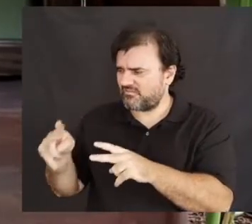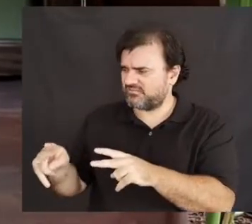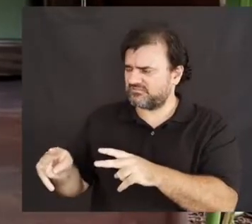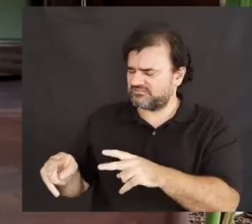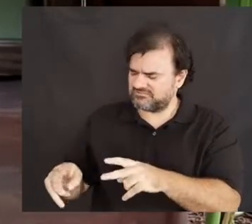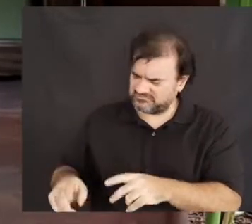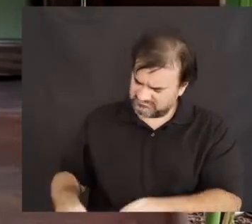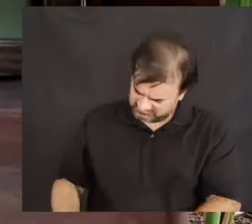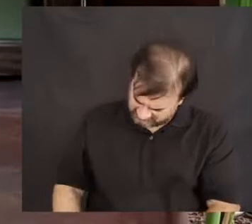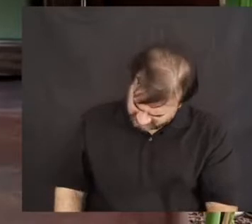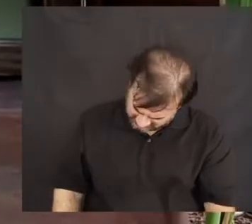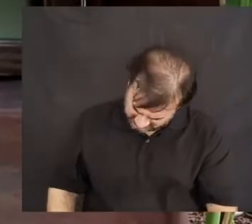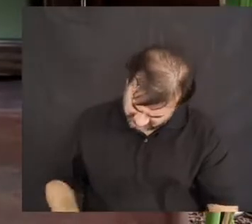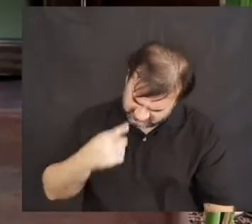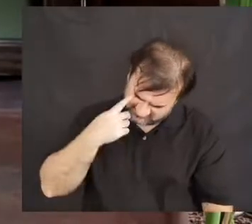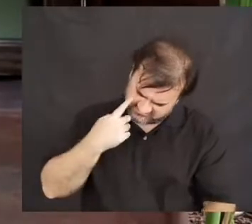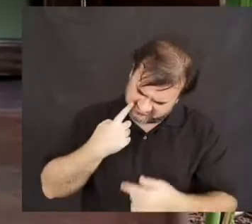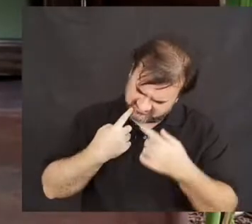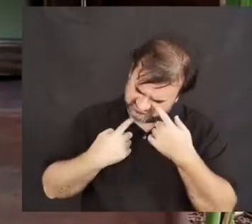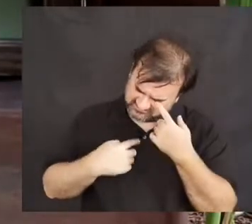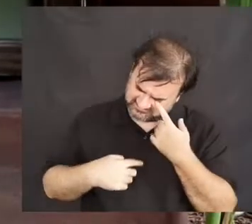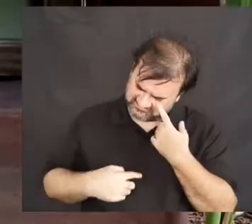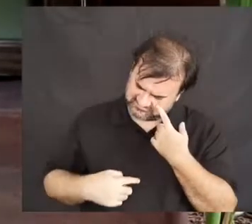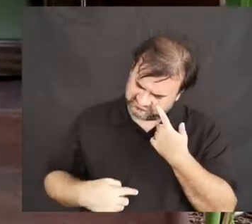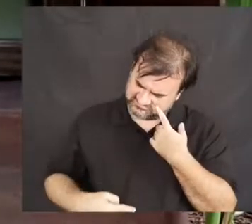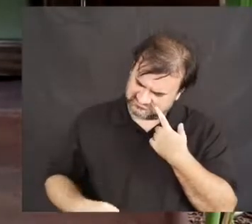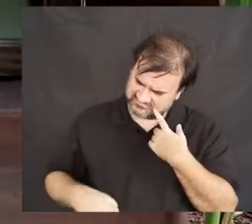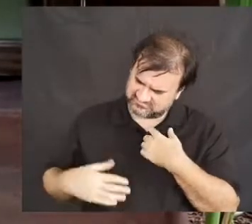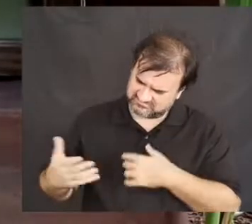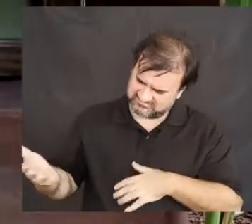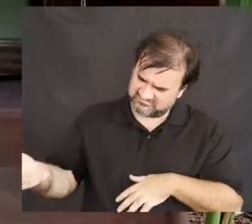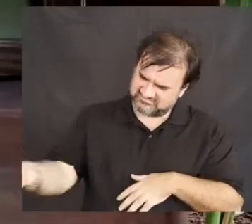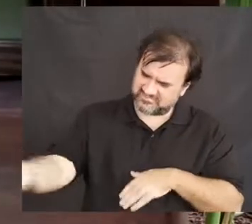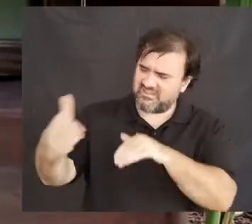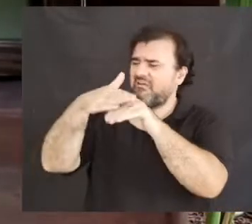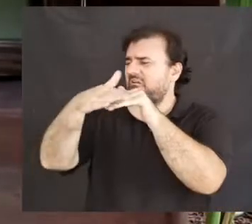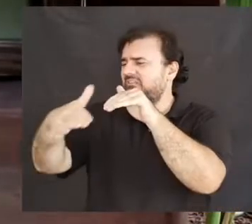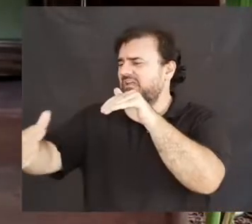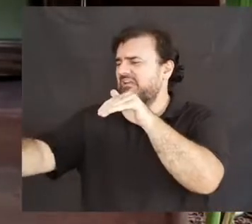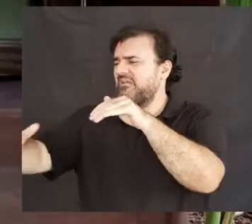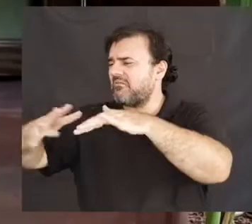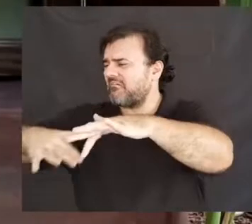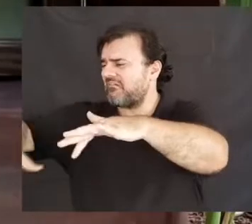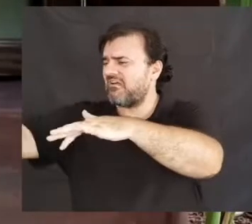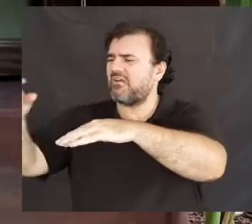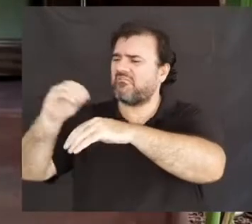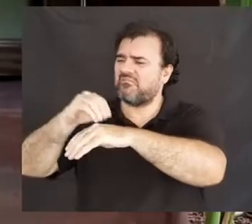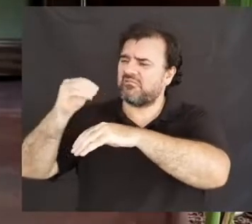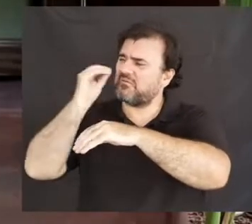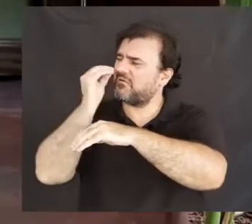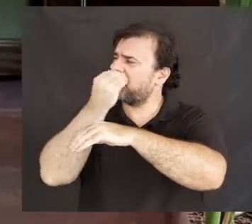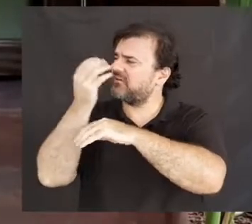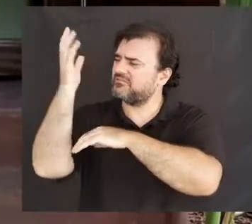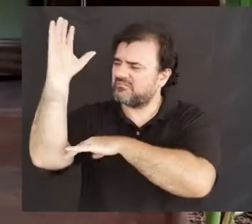entre las raíces vegetales y flores silvestres. Y vimos al hosco inerte, las patas traseras